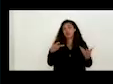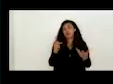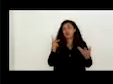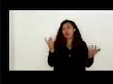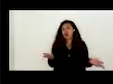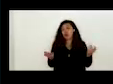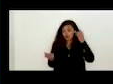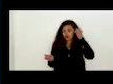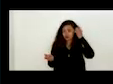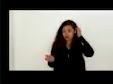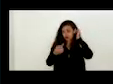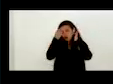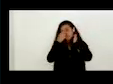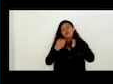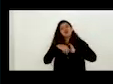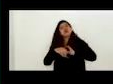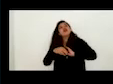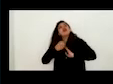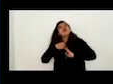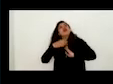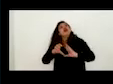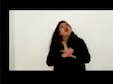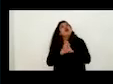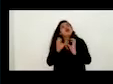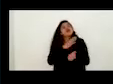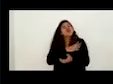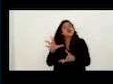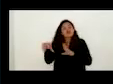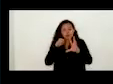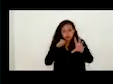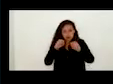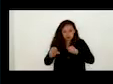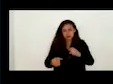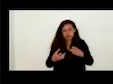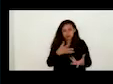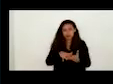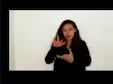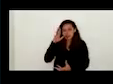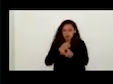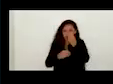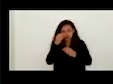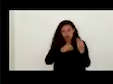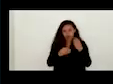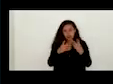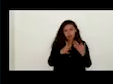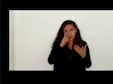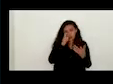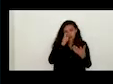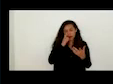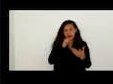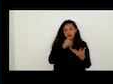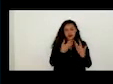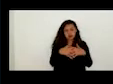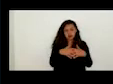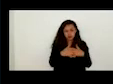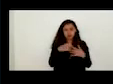poder obtener todas estas fuentes de nutrimentos, la mayoría de los alimentos que no son procesados pudieran ser una